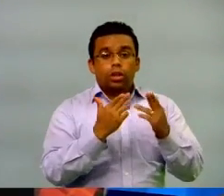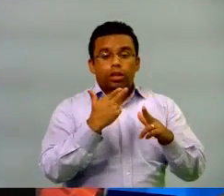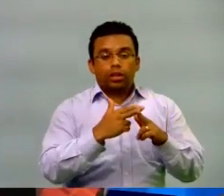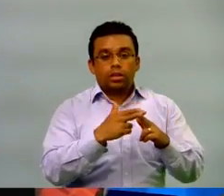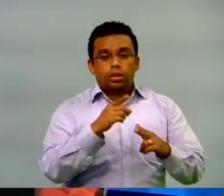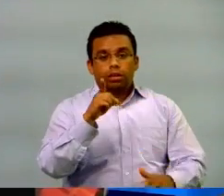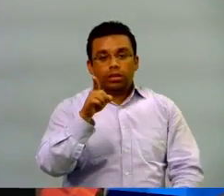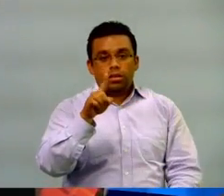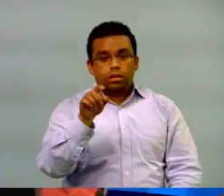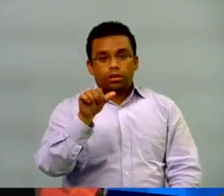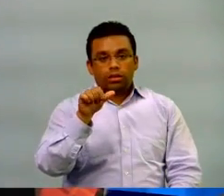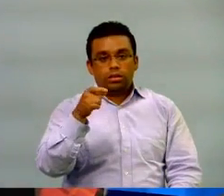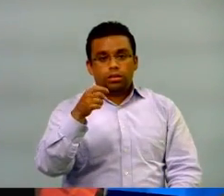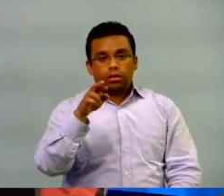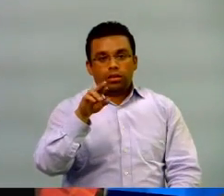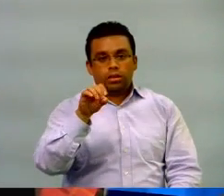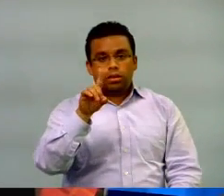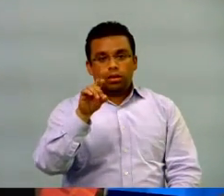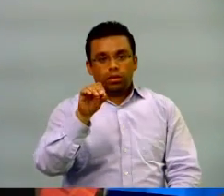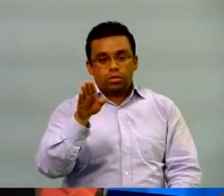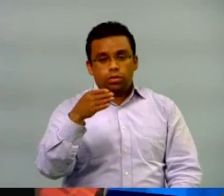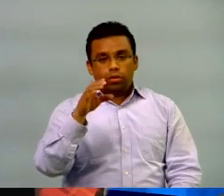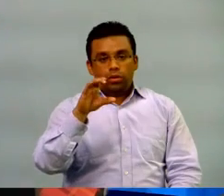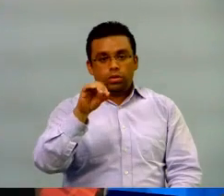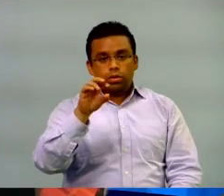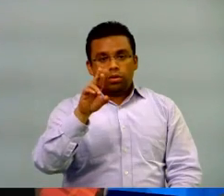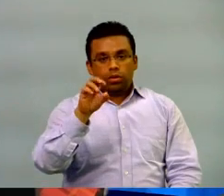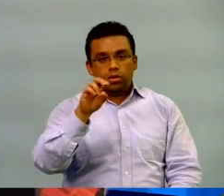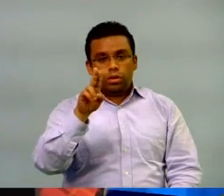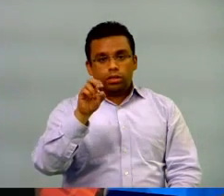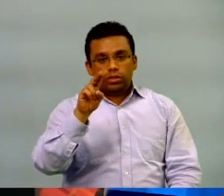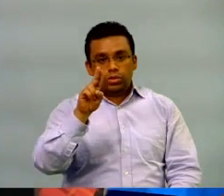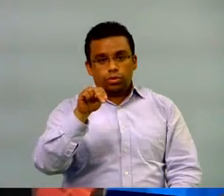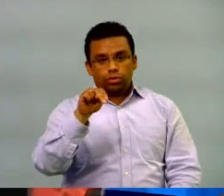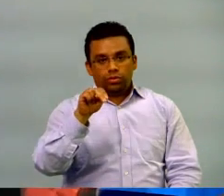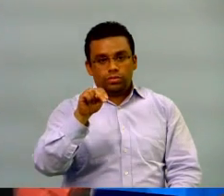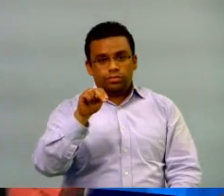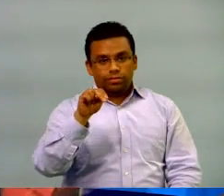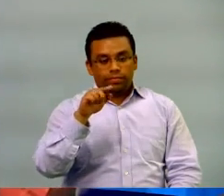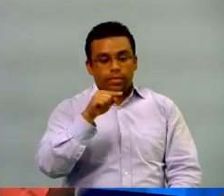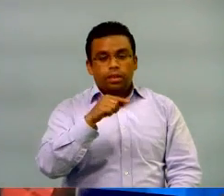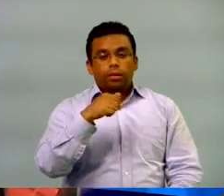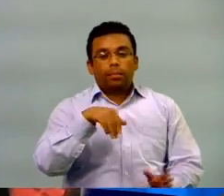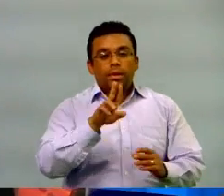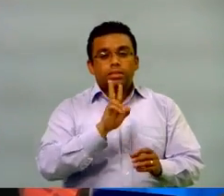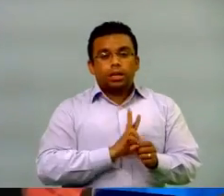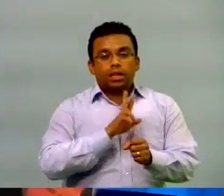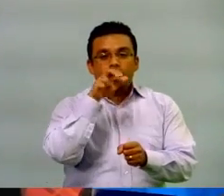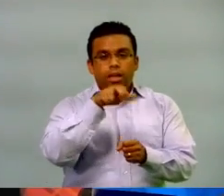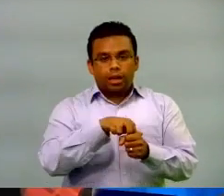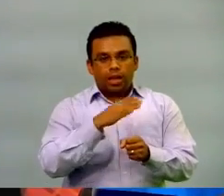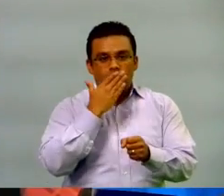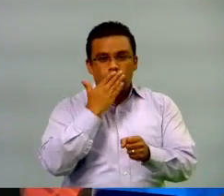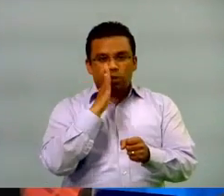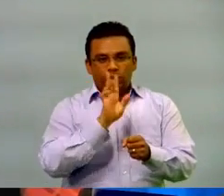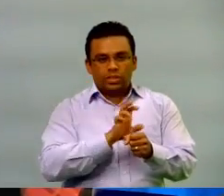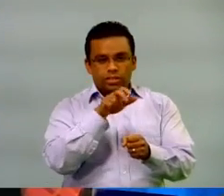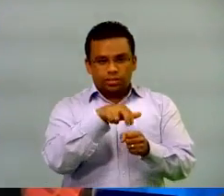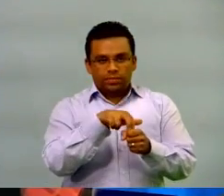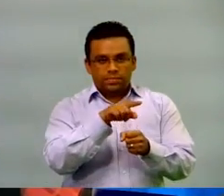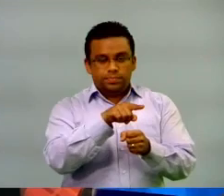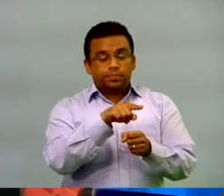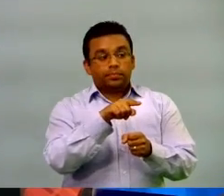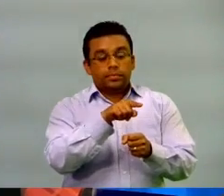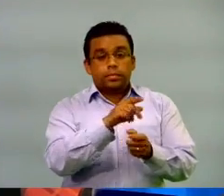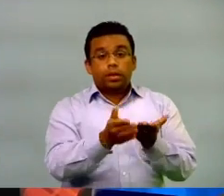allí desarrollaron un tema relacionado a los indígenas, lo denominaron como cosmogonía indígena. ¿Qué querían con este